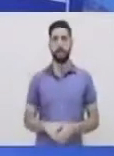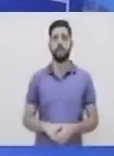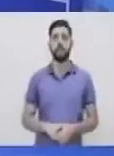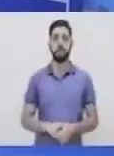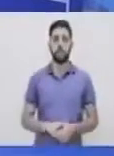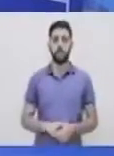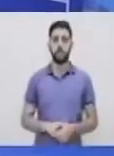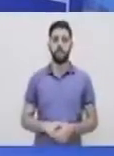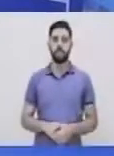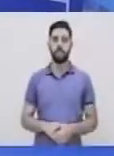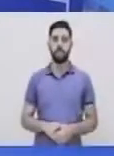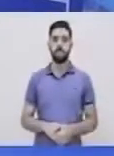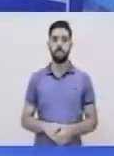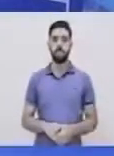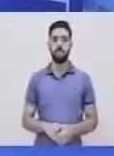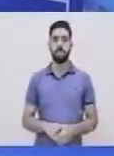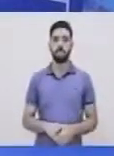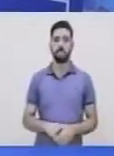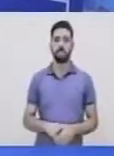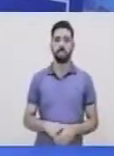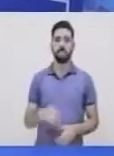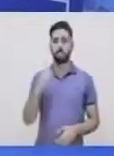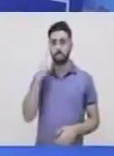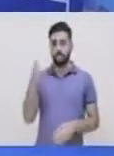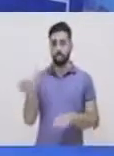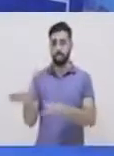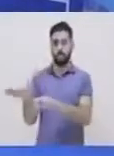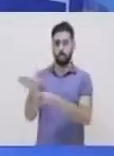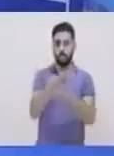Comenzamos. Vamos acá.